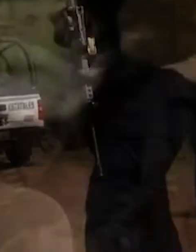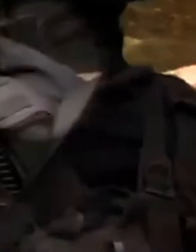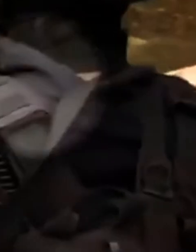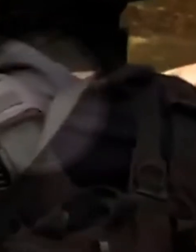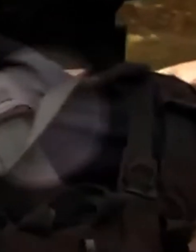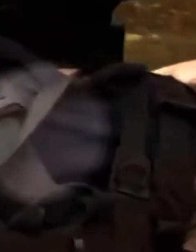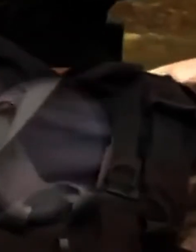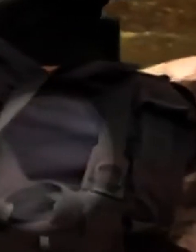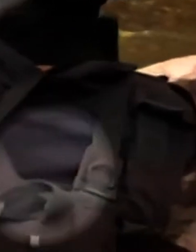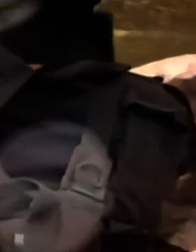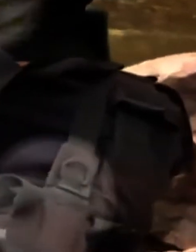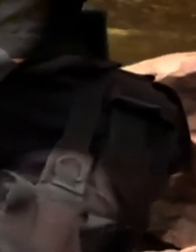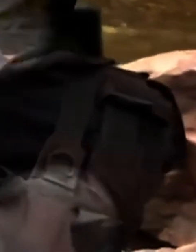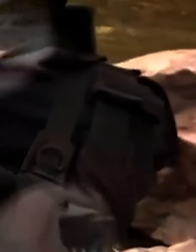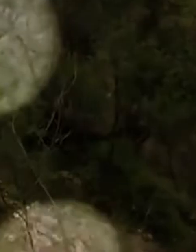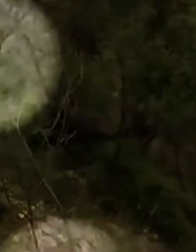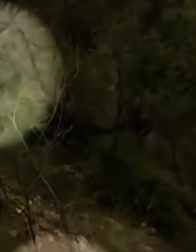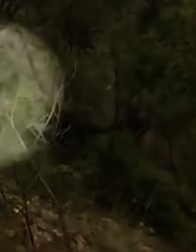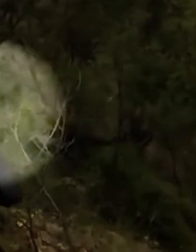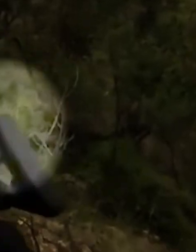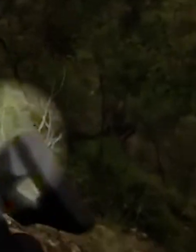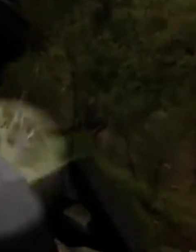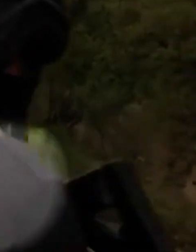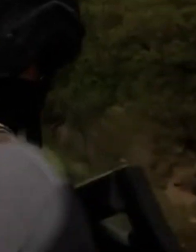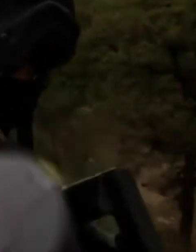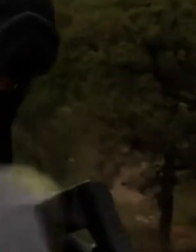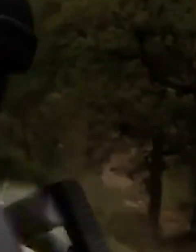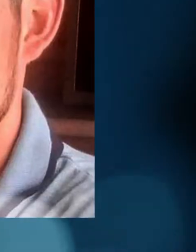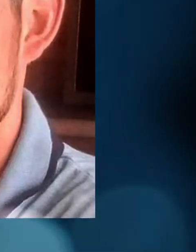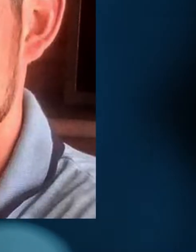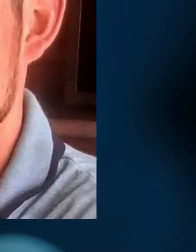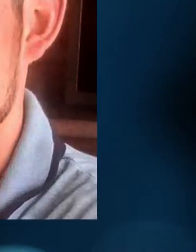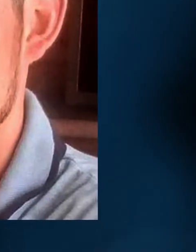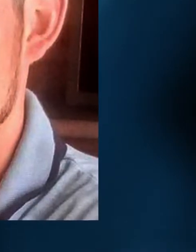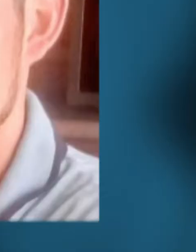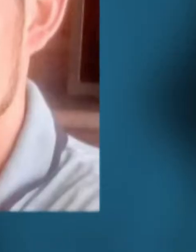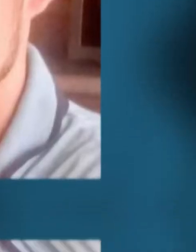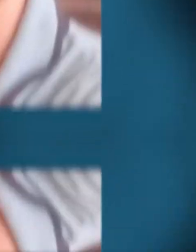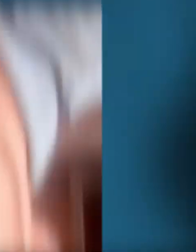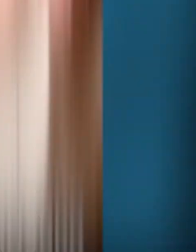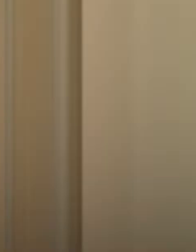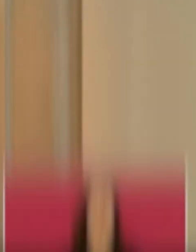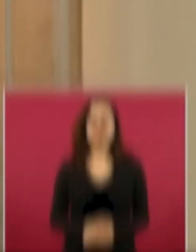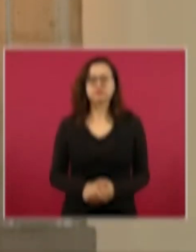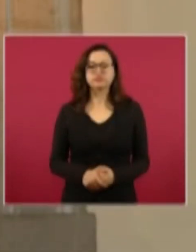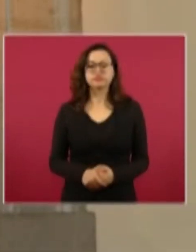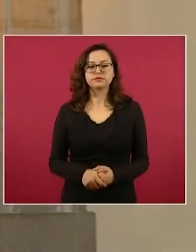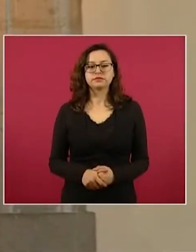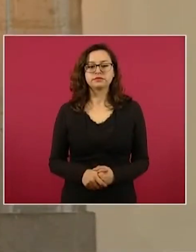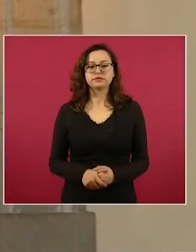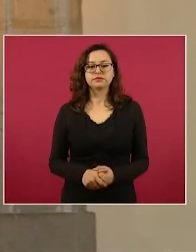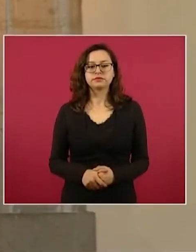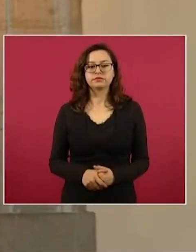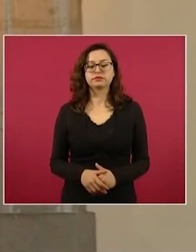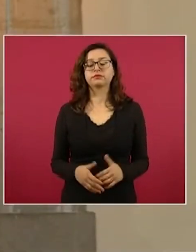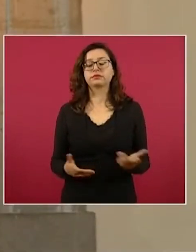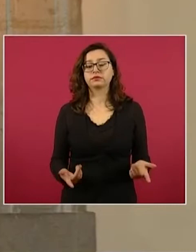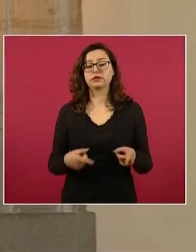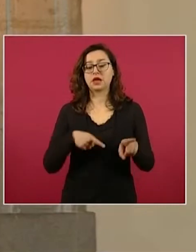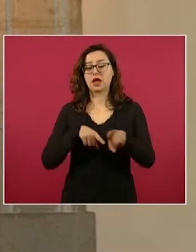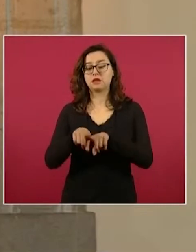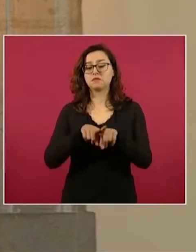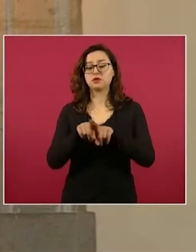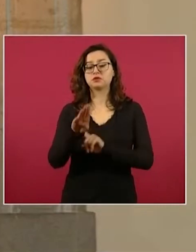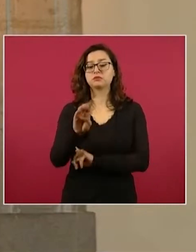operativo relacionado con la búsqueda del Chueco, se logró localizar a los hermanos Berreyesa. Y con relación a los hermanos